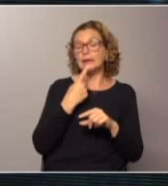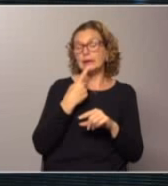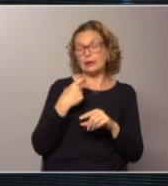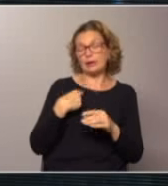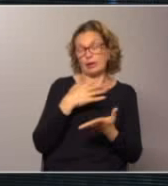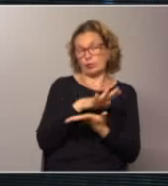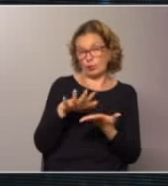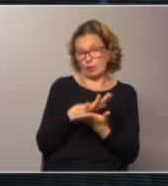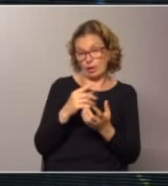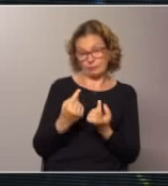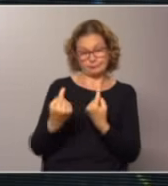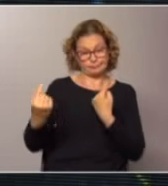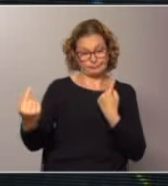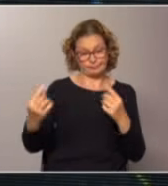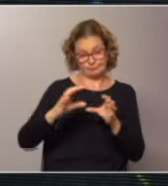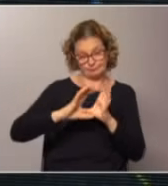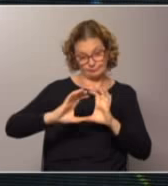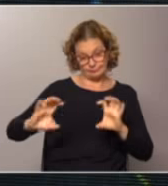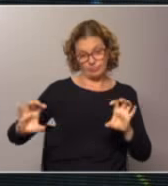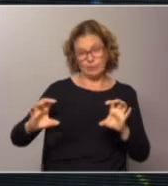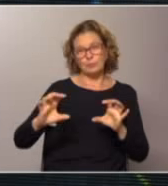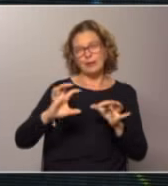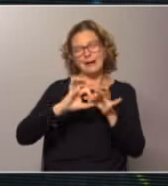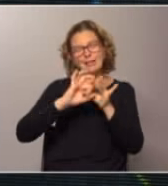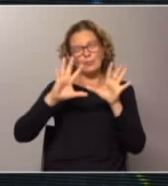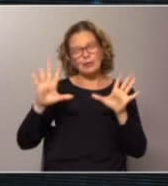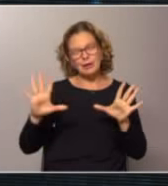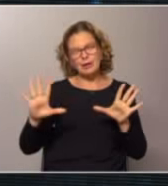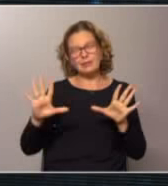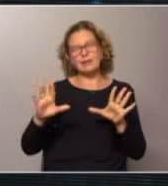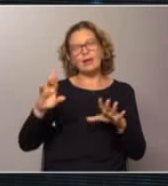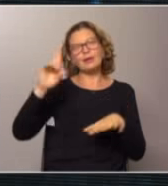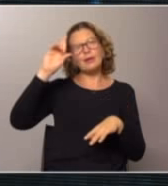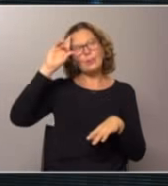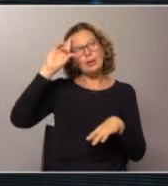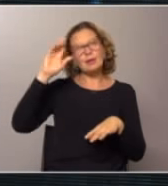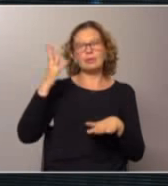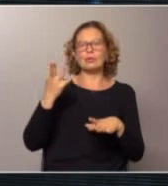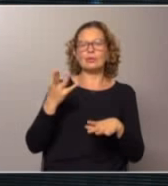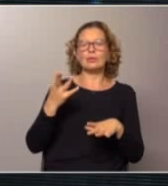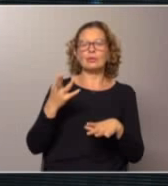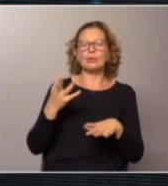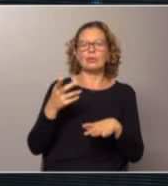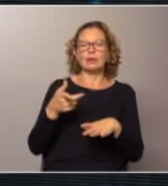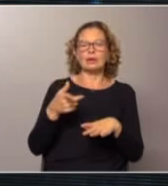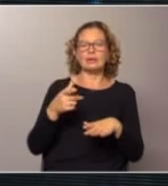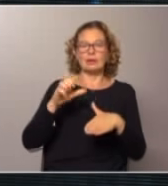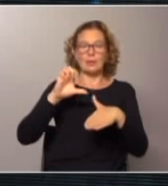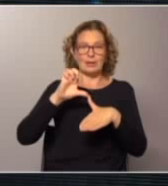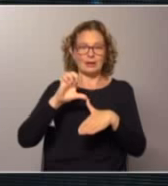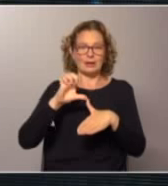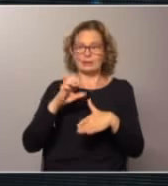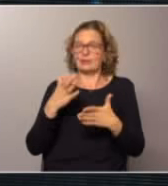parte de eso tiene que ver con el deterioro de la democracia sobre todo del respeto del prestigio del latinobarómetro en américa latina'